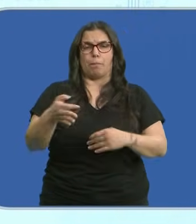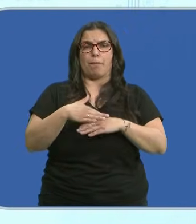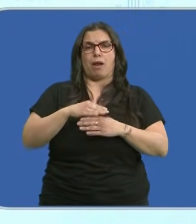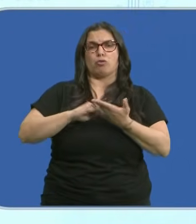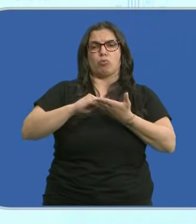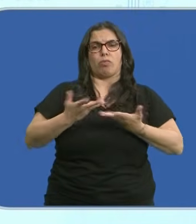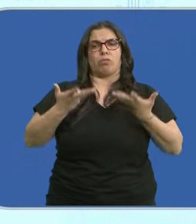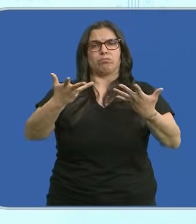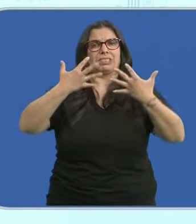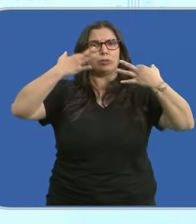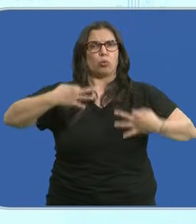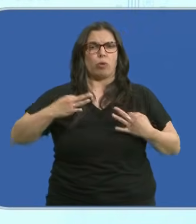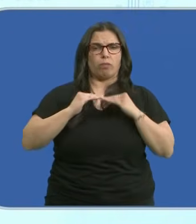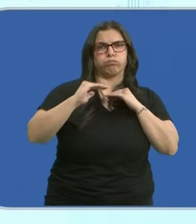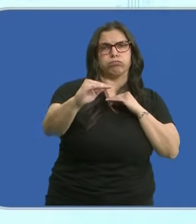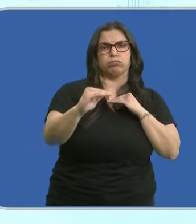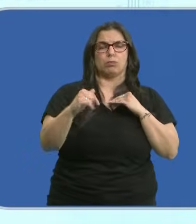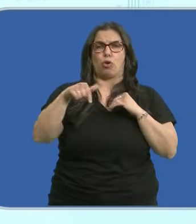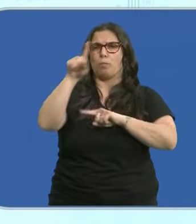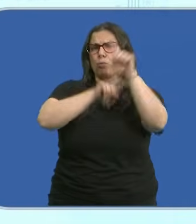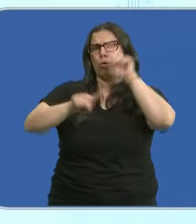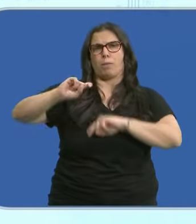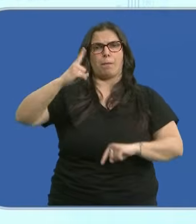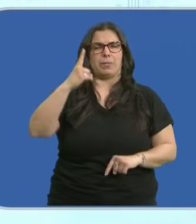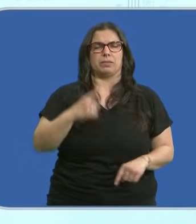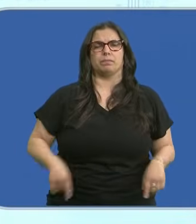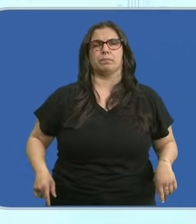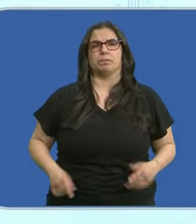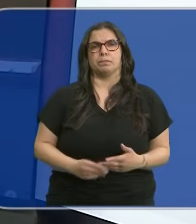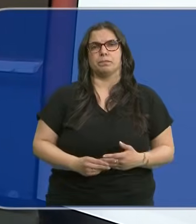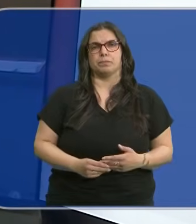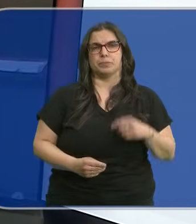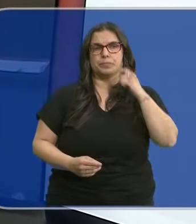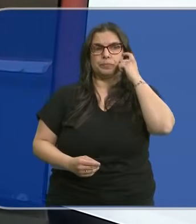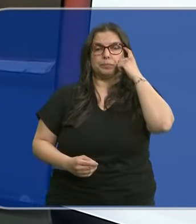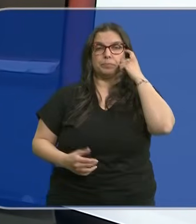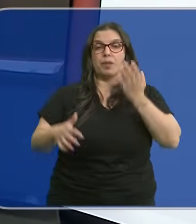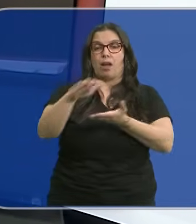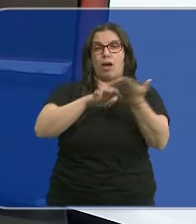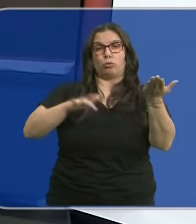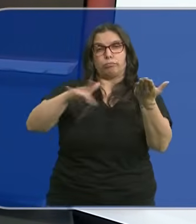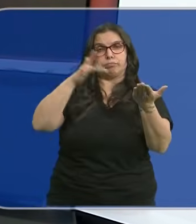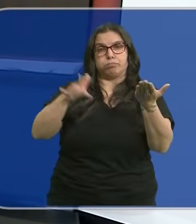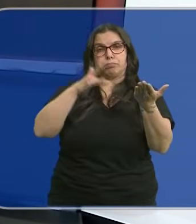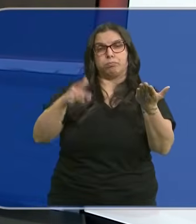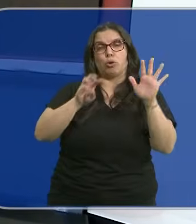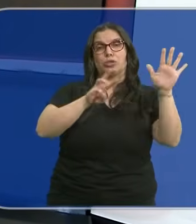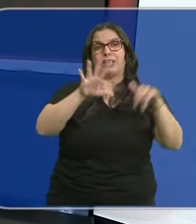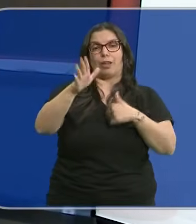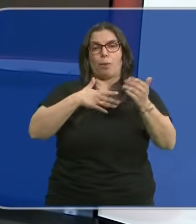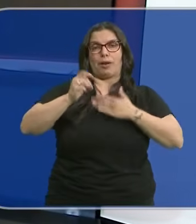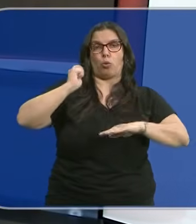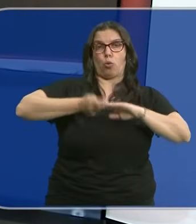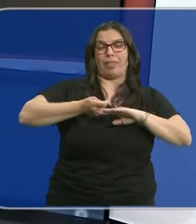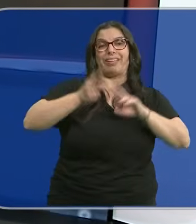que den certezas, seguridad a lo que hoy es su principal inquietud. El auto de 85 páginas del juez Calama